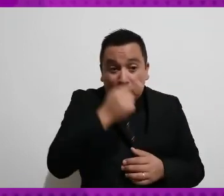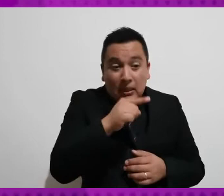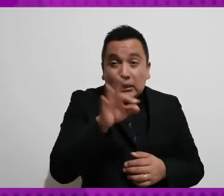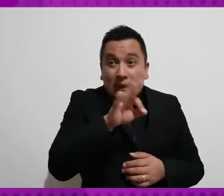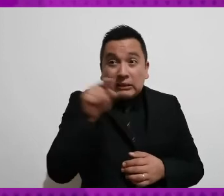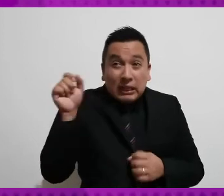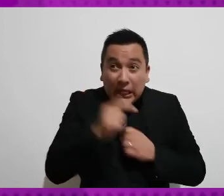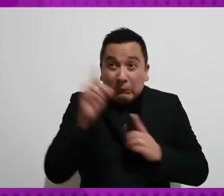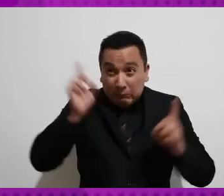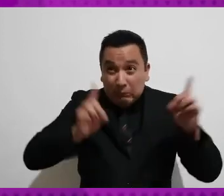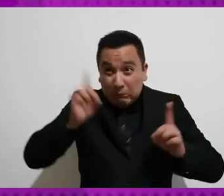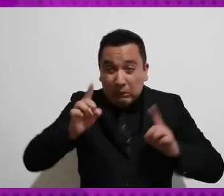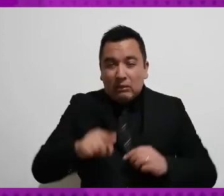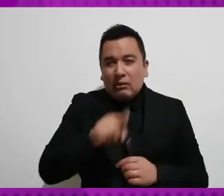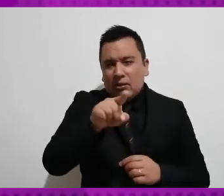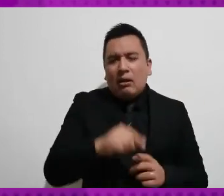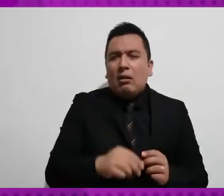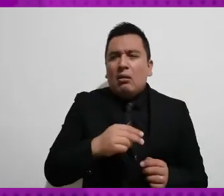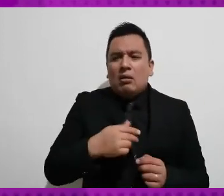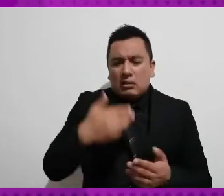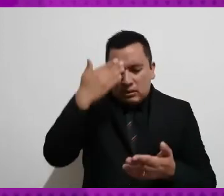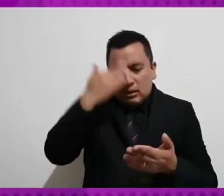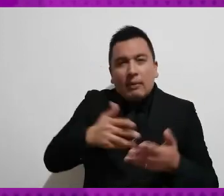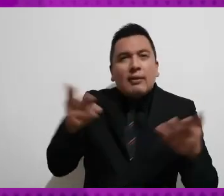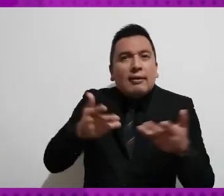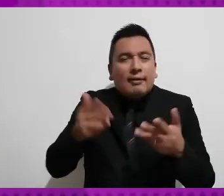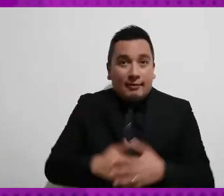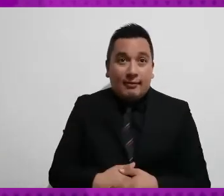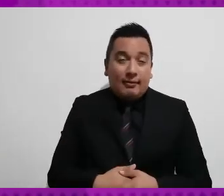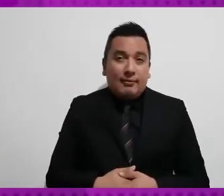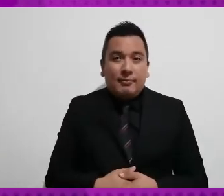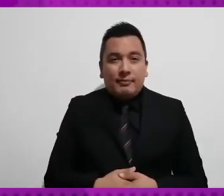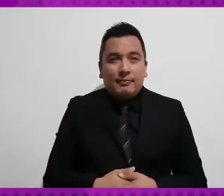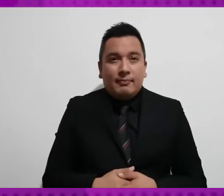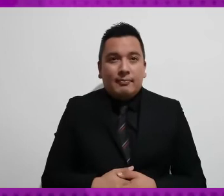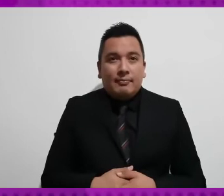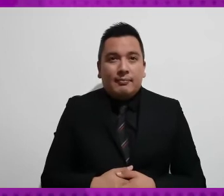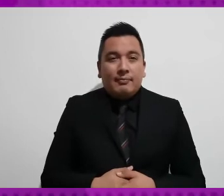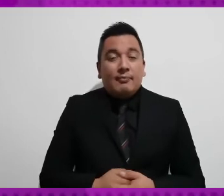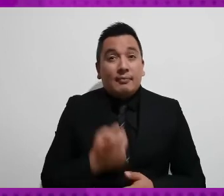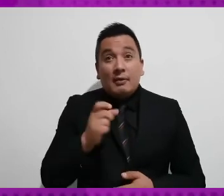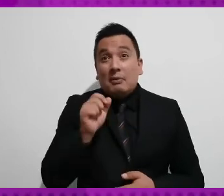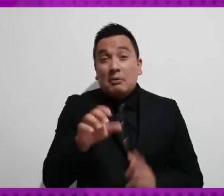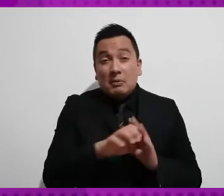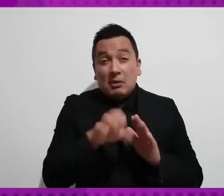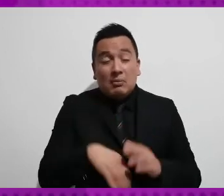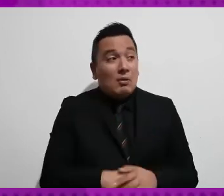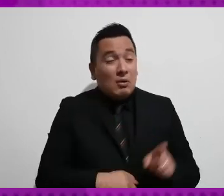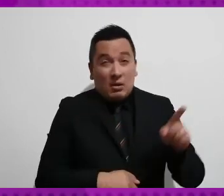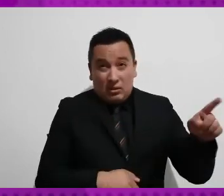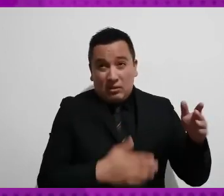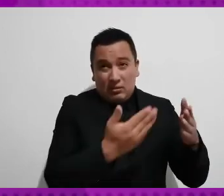cuál es el protocolo que debemos seguir. Y además, en las casillas se cuenta también con